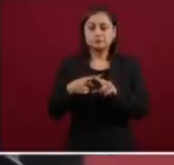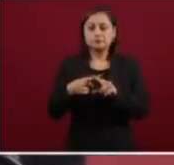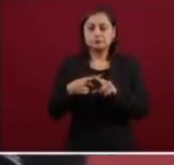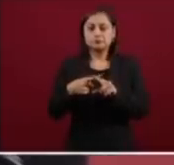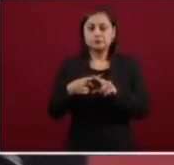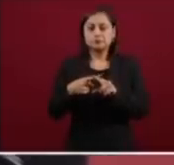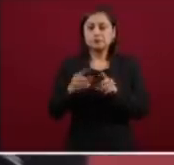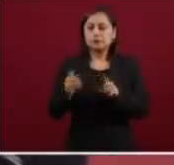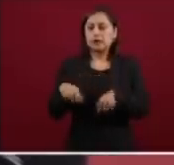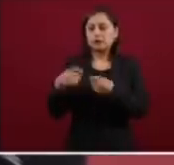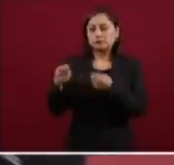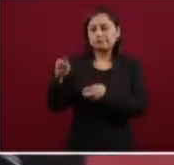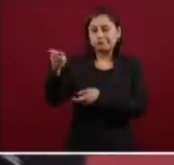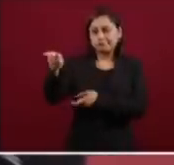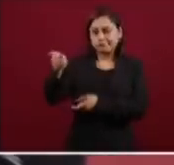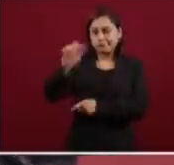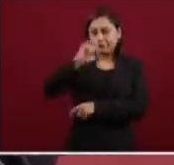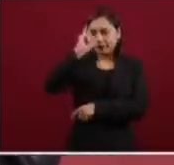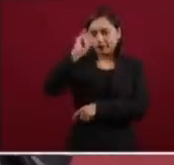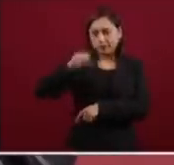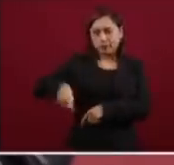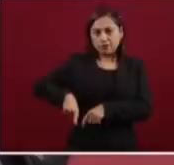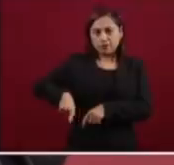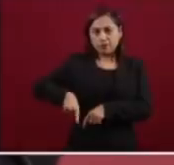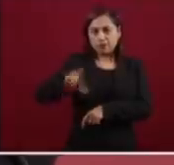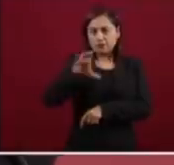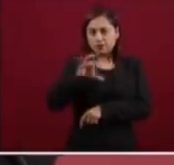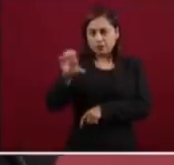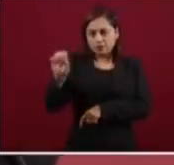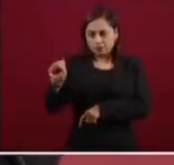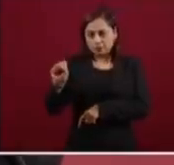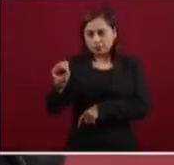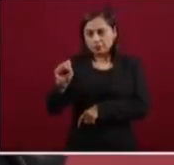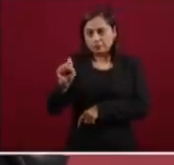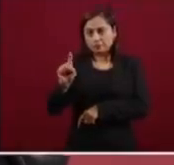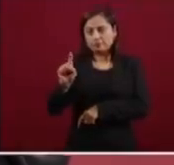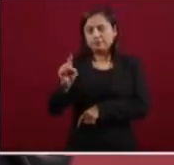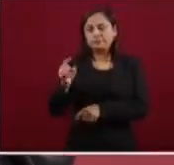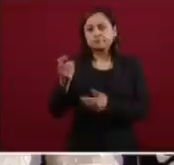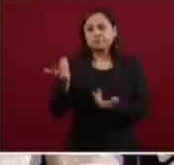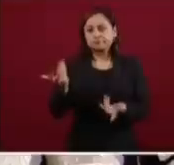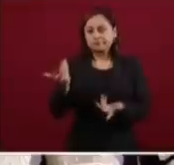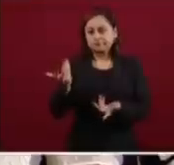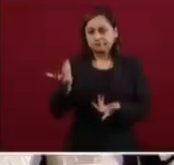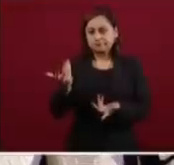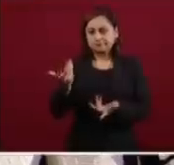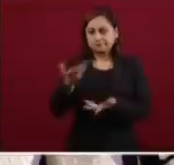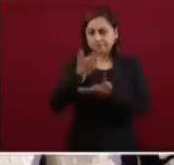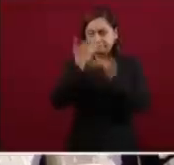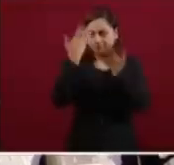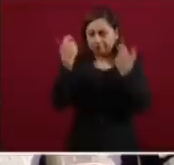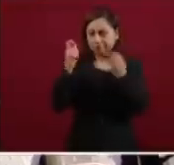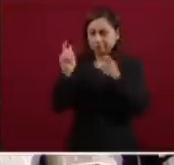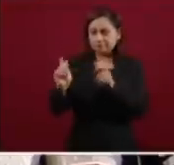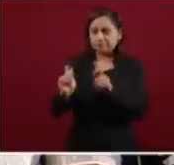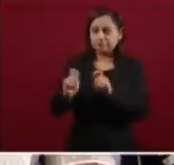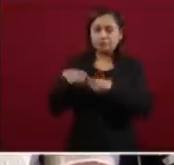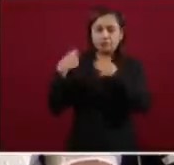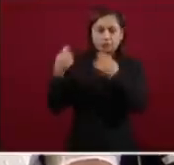claudia no sé si ya se nombró legalmente no tengo este